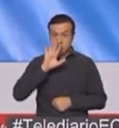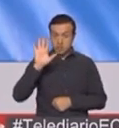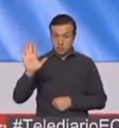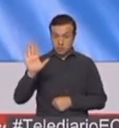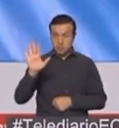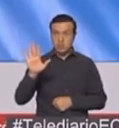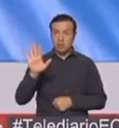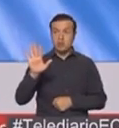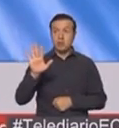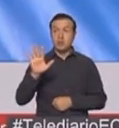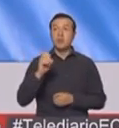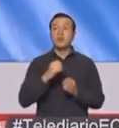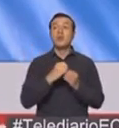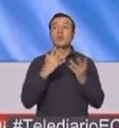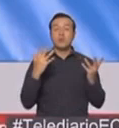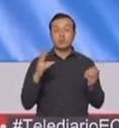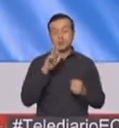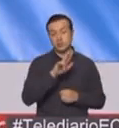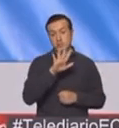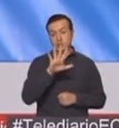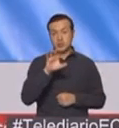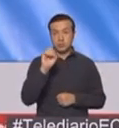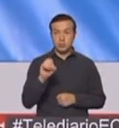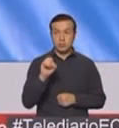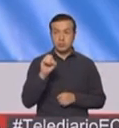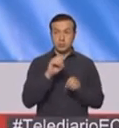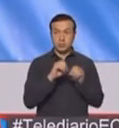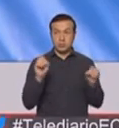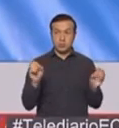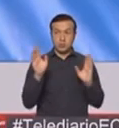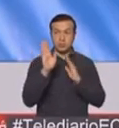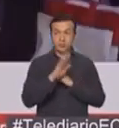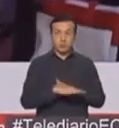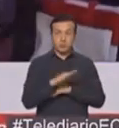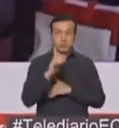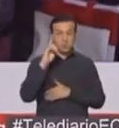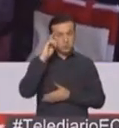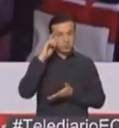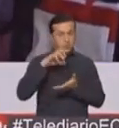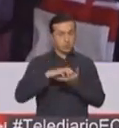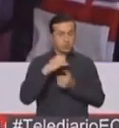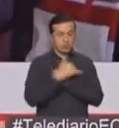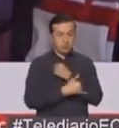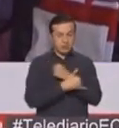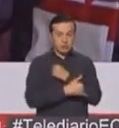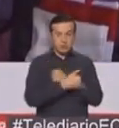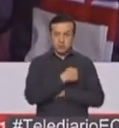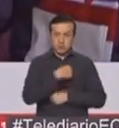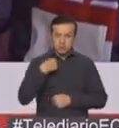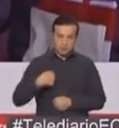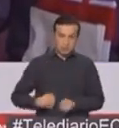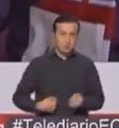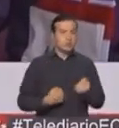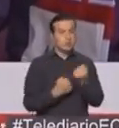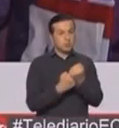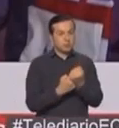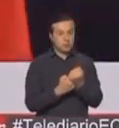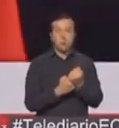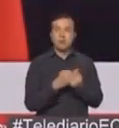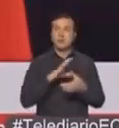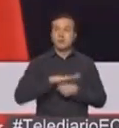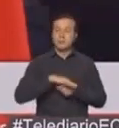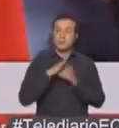ellos, 350 son becarios del gobierno chino. En representación del gobierno, el canciller José